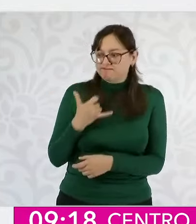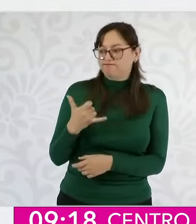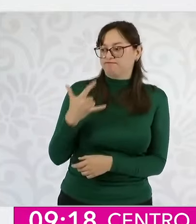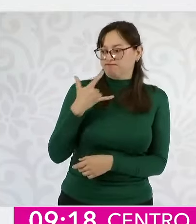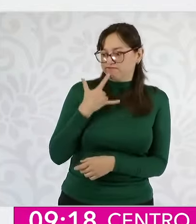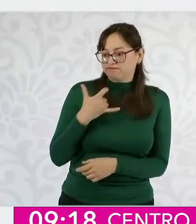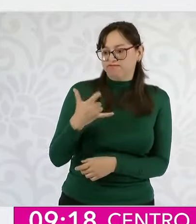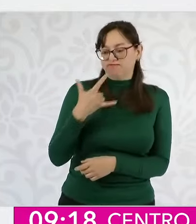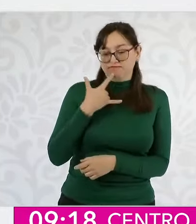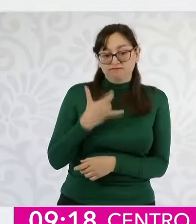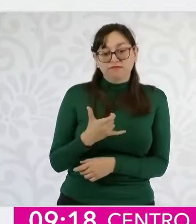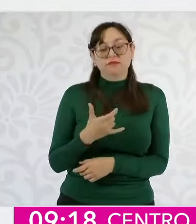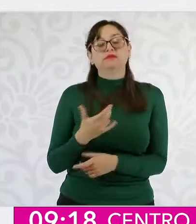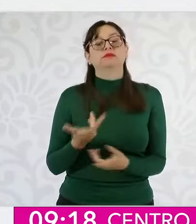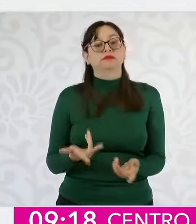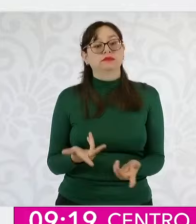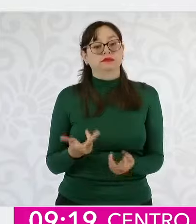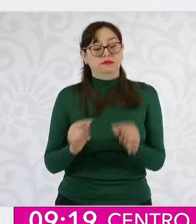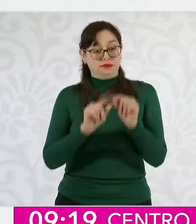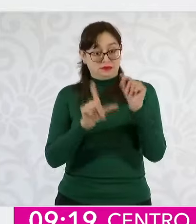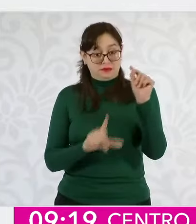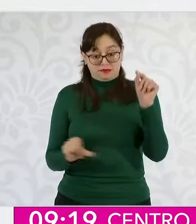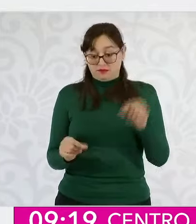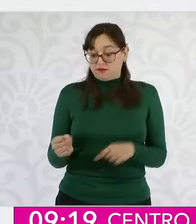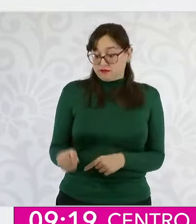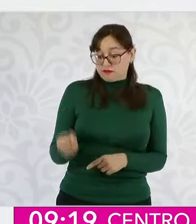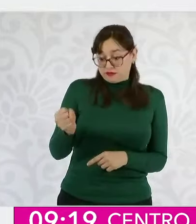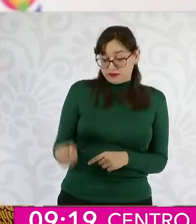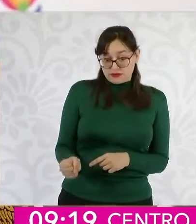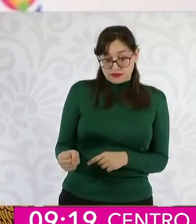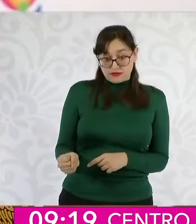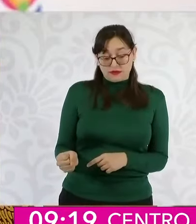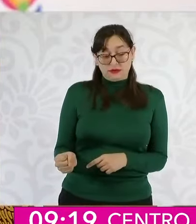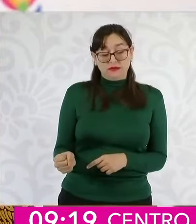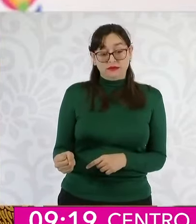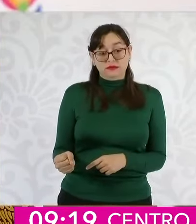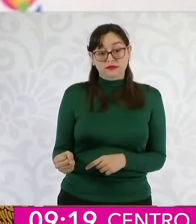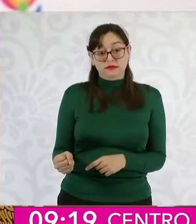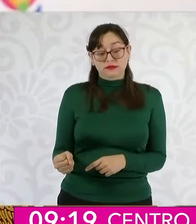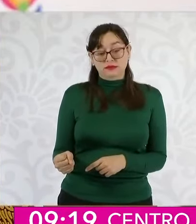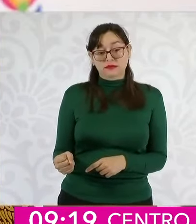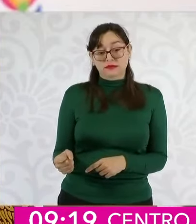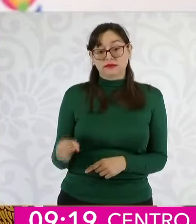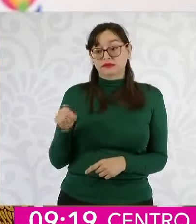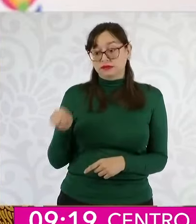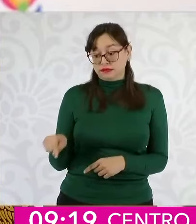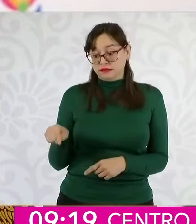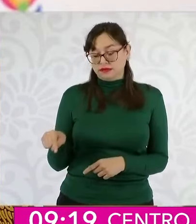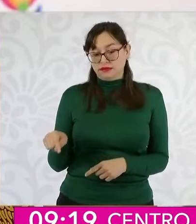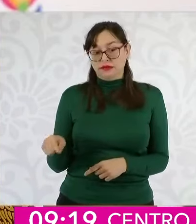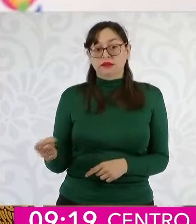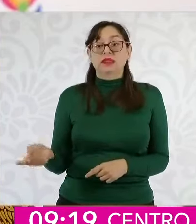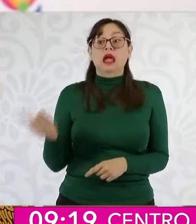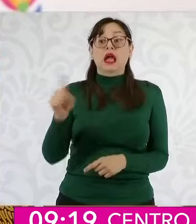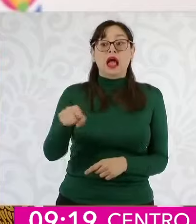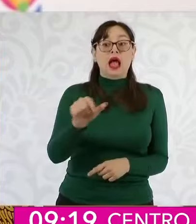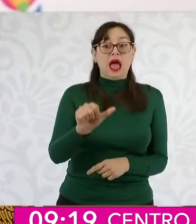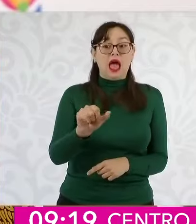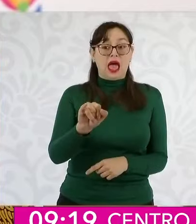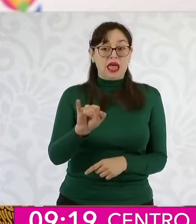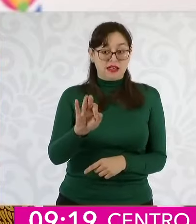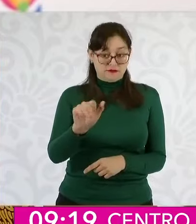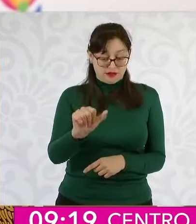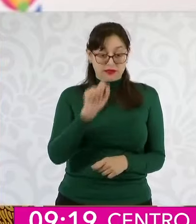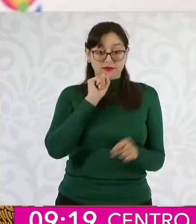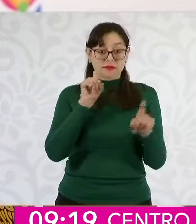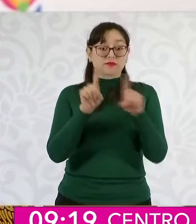ejemplo, hay zonas del sur del país y también en donde llegan, por ejemplo, en el AIFA, algunos